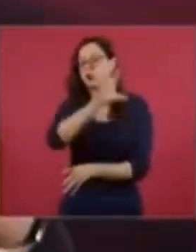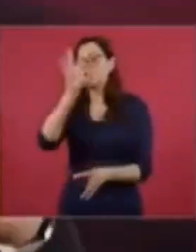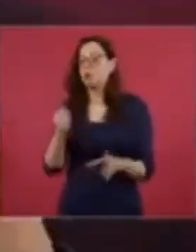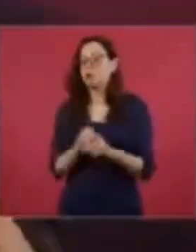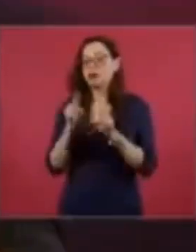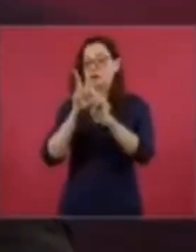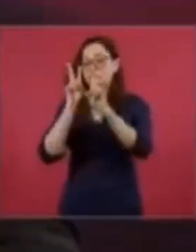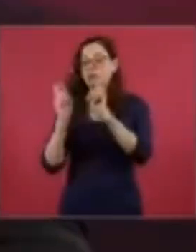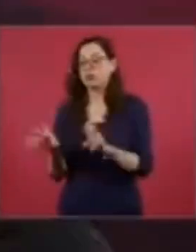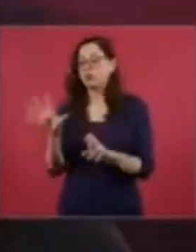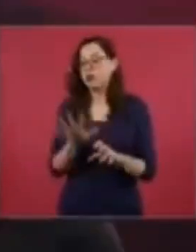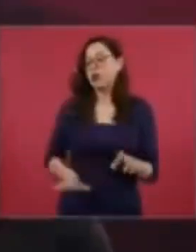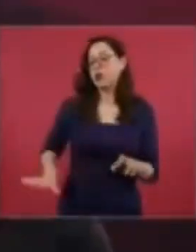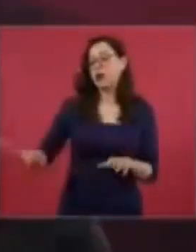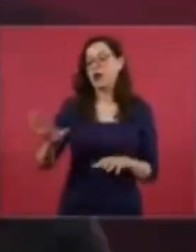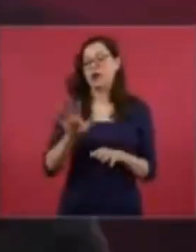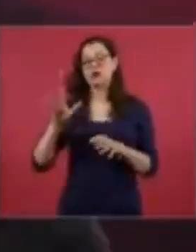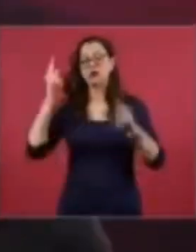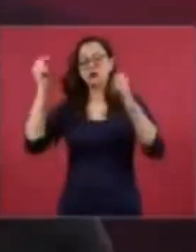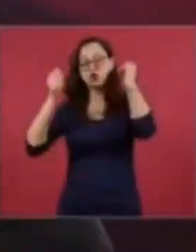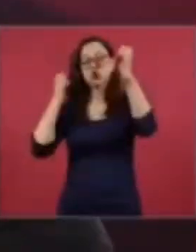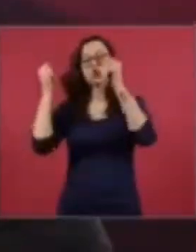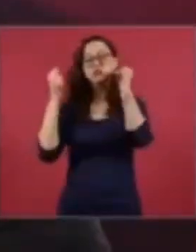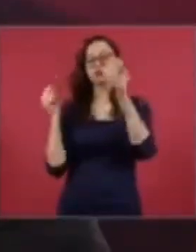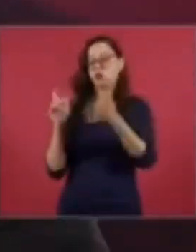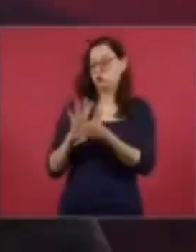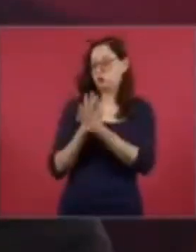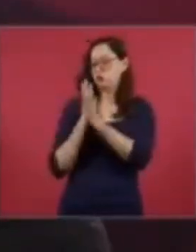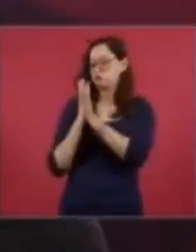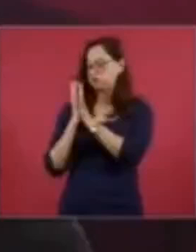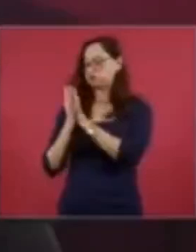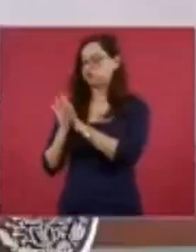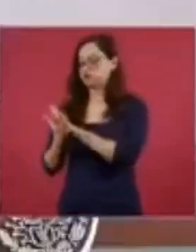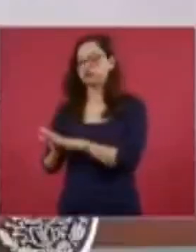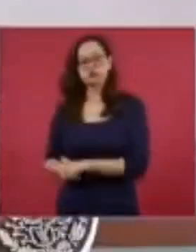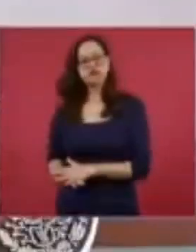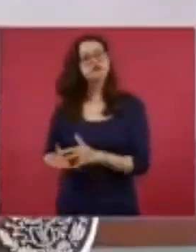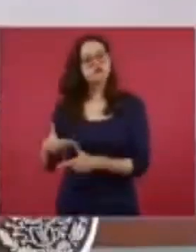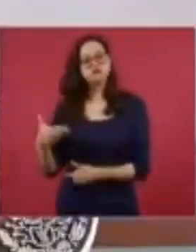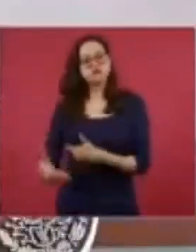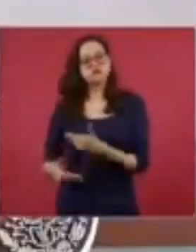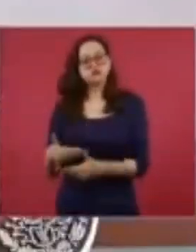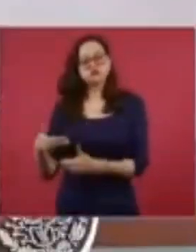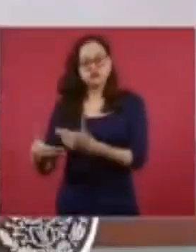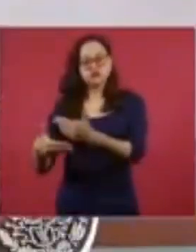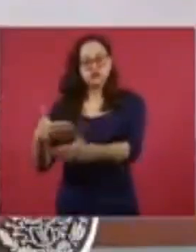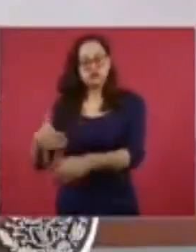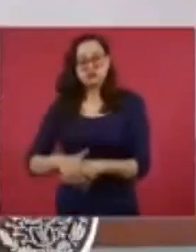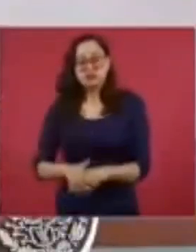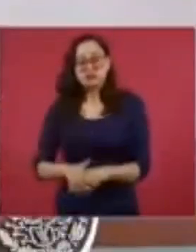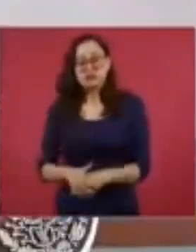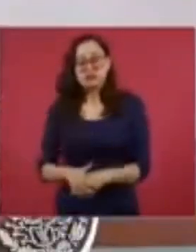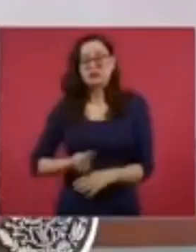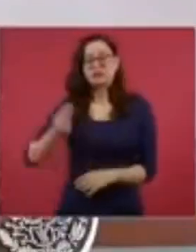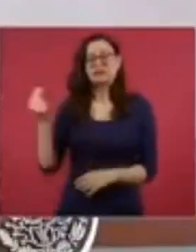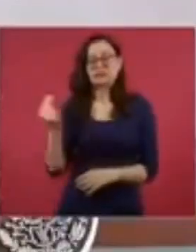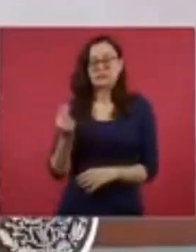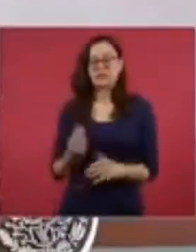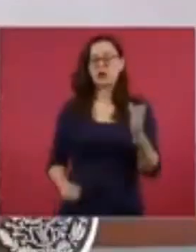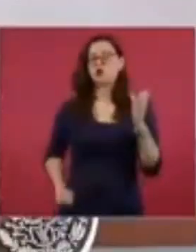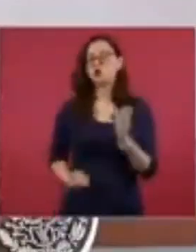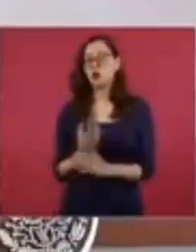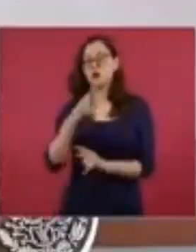turismo que va a estar teniendo lugar allá en el sureste del país y que requiere de una